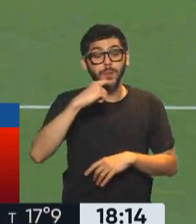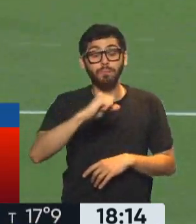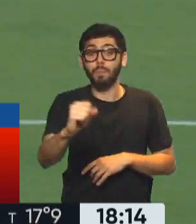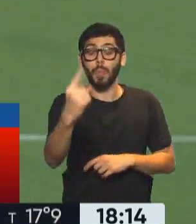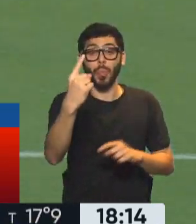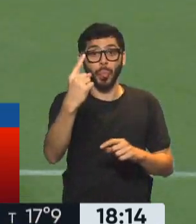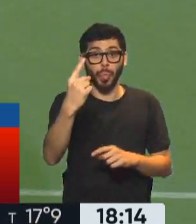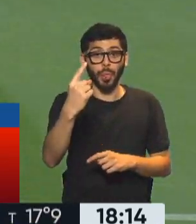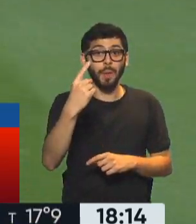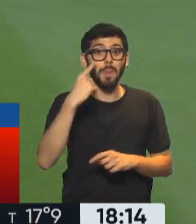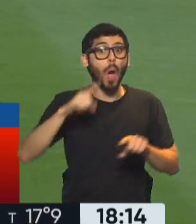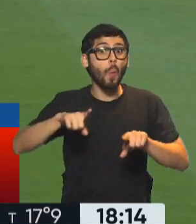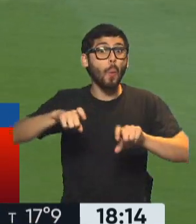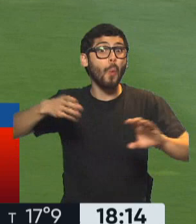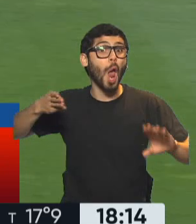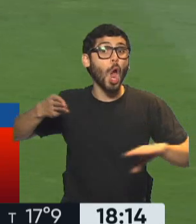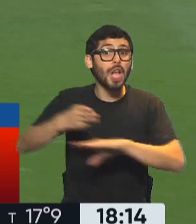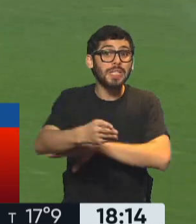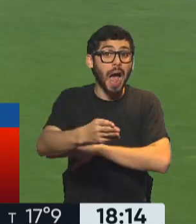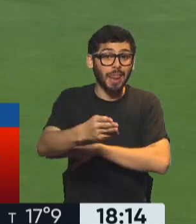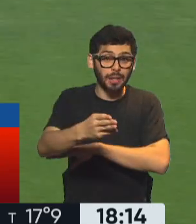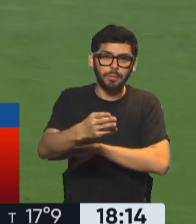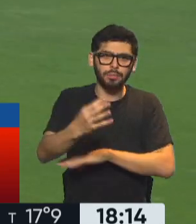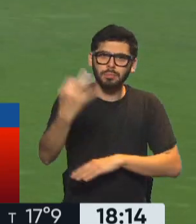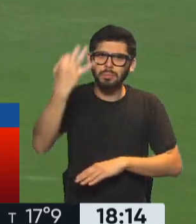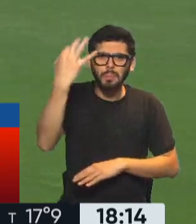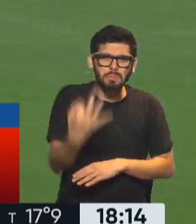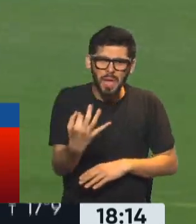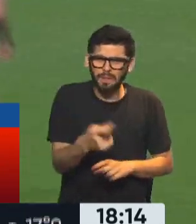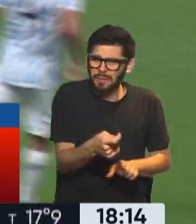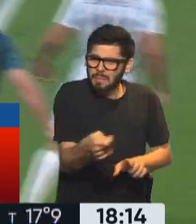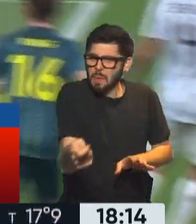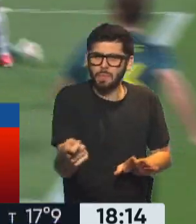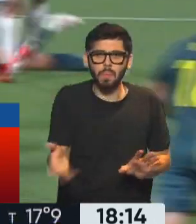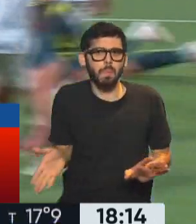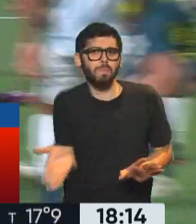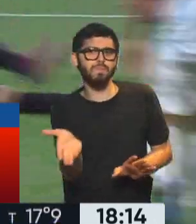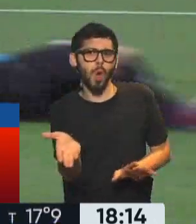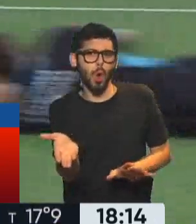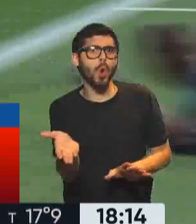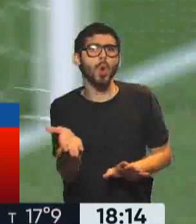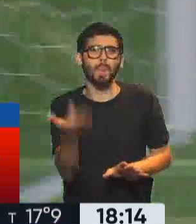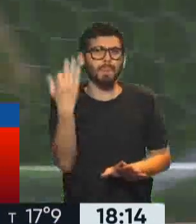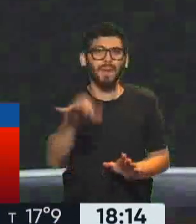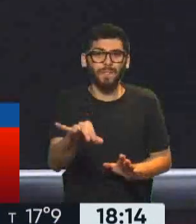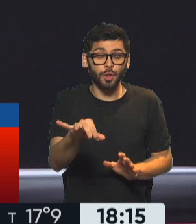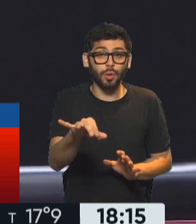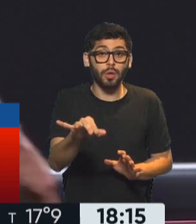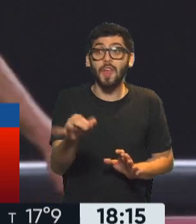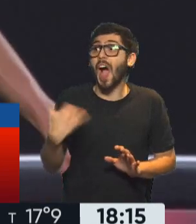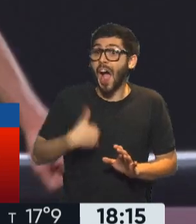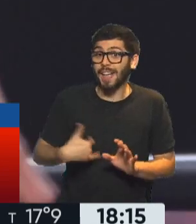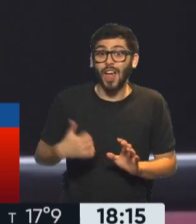fíjate cómo ganan en velocidad de la fuente y control perfecto para la definición exacta en el área chica y había hombres de